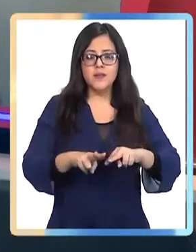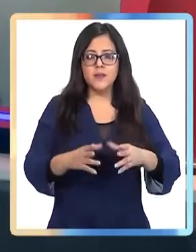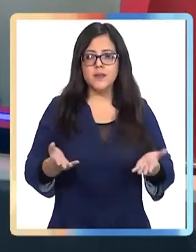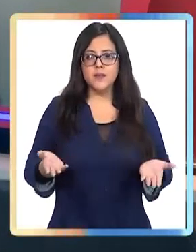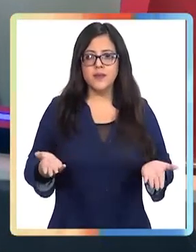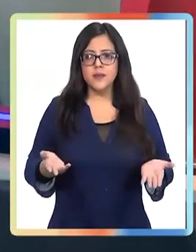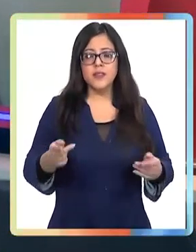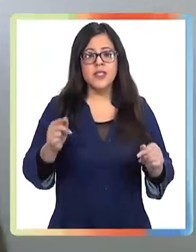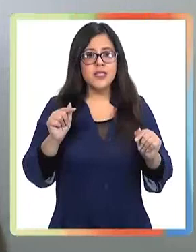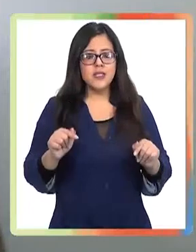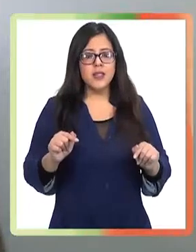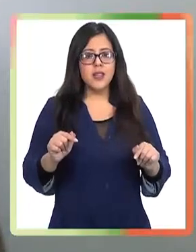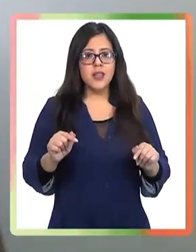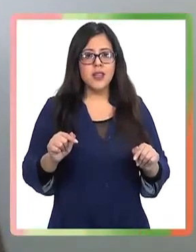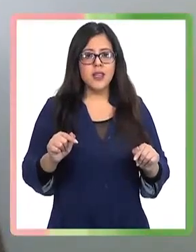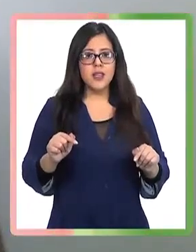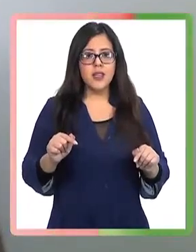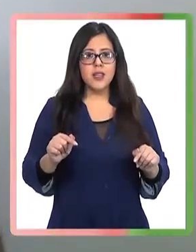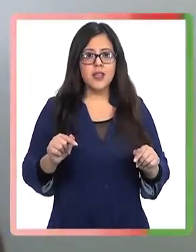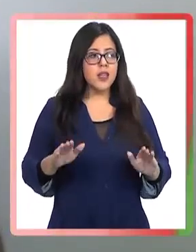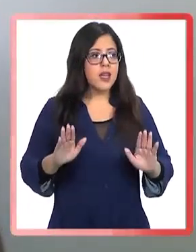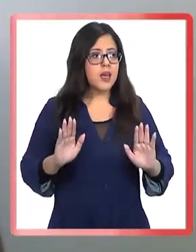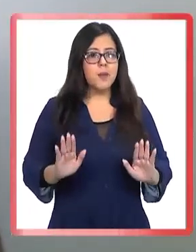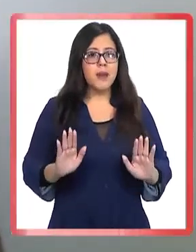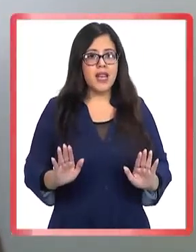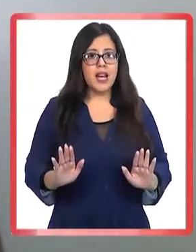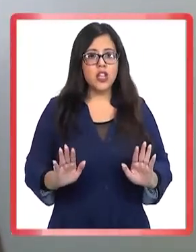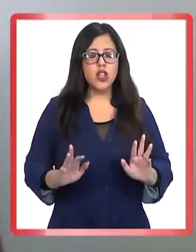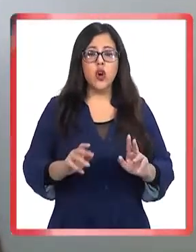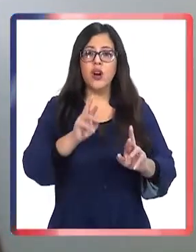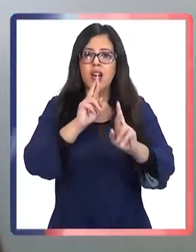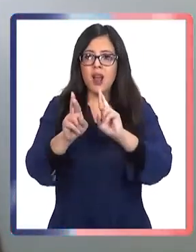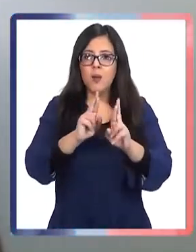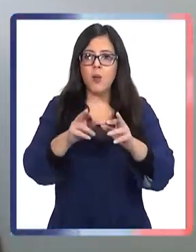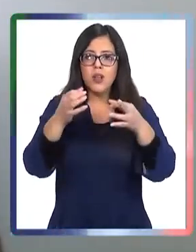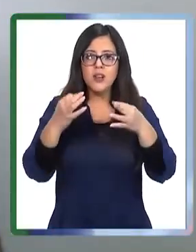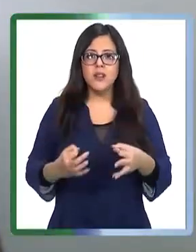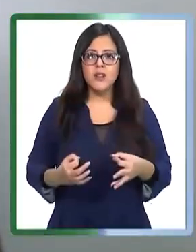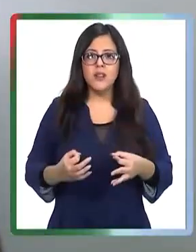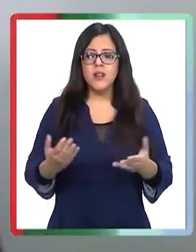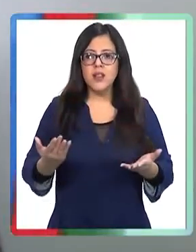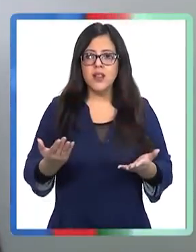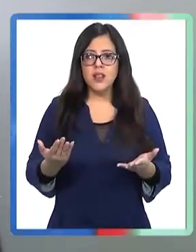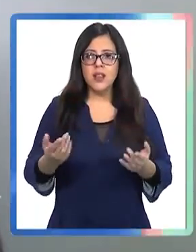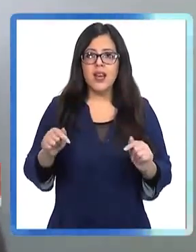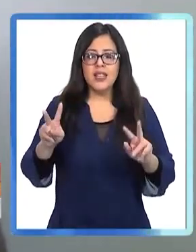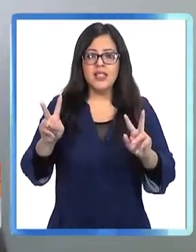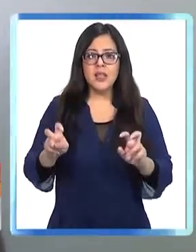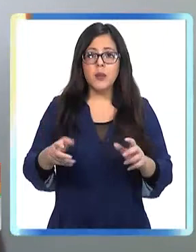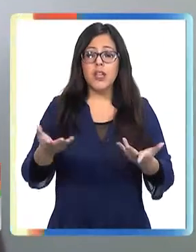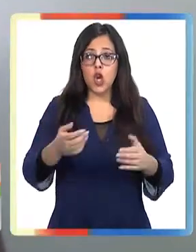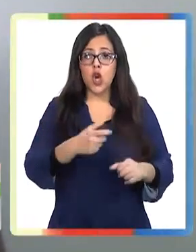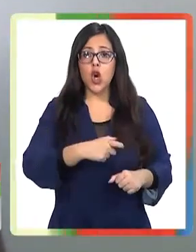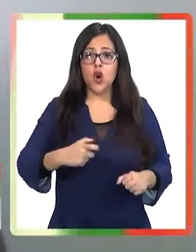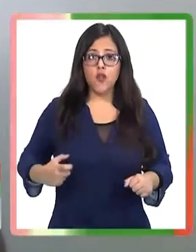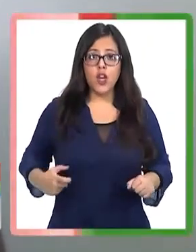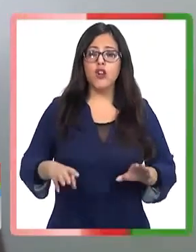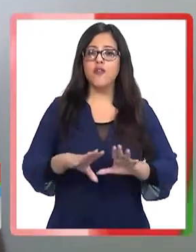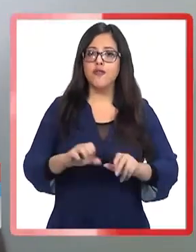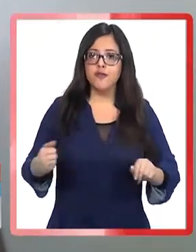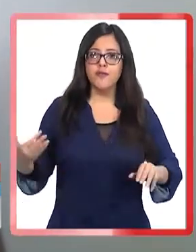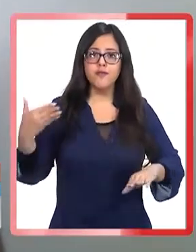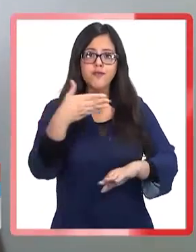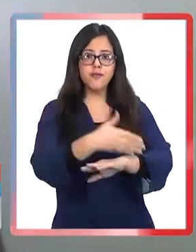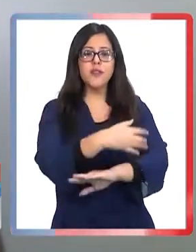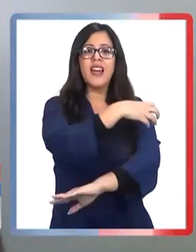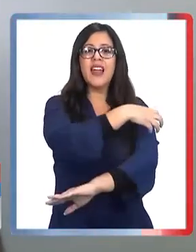reparación. Estamos a la espera de alguna respuesta concreta respecto a aquello. El gobierno se comprometió con visitar